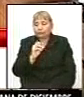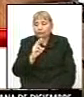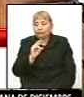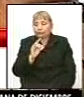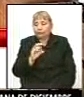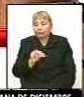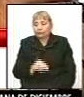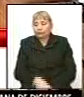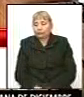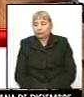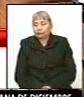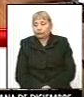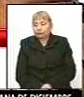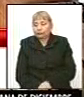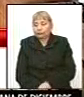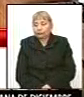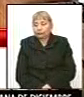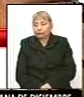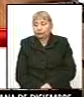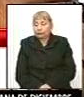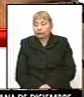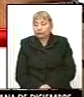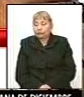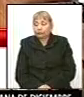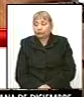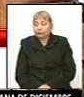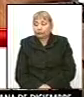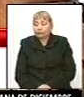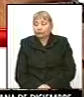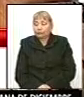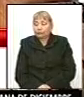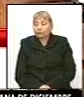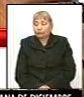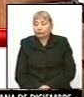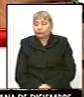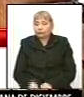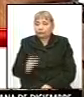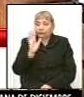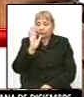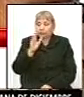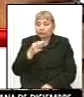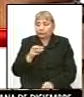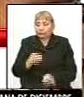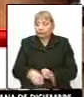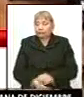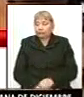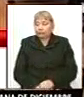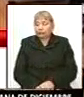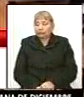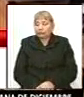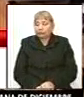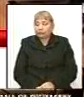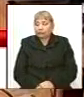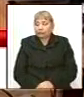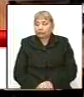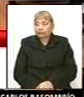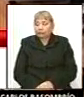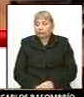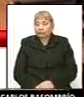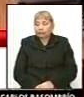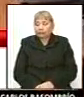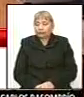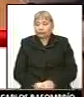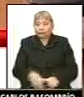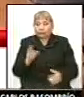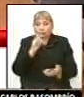Entonces, vamos a... Ya habíamos votado el acta. Presidente, si me permite. Sí, congresista. Solamente sí. Para dejar constancia. No es